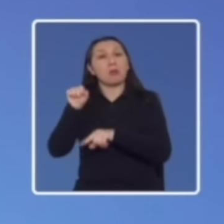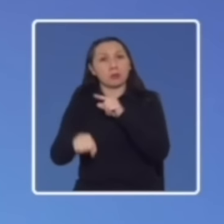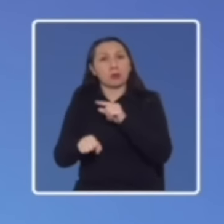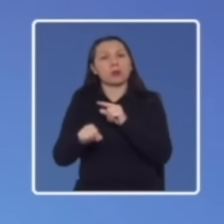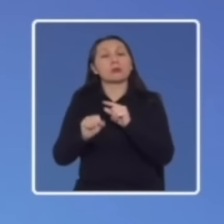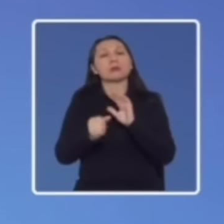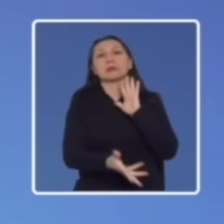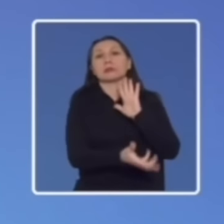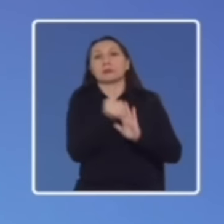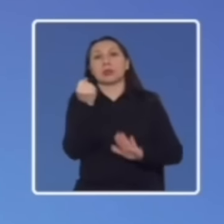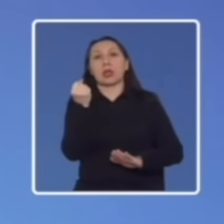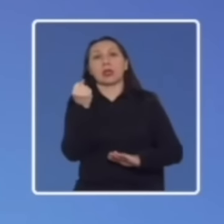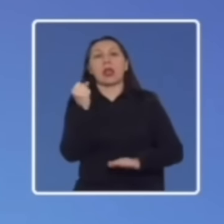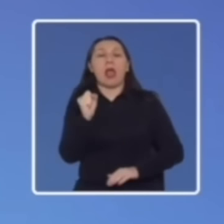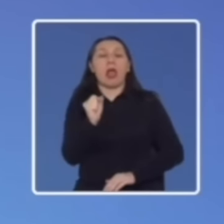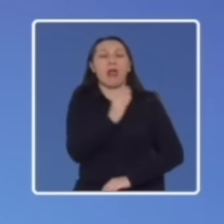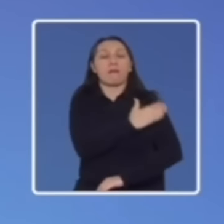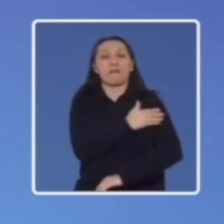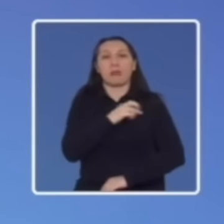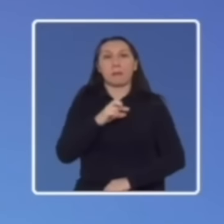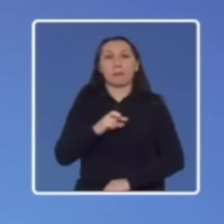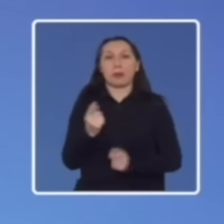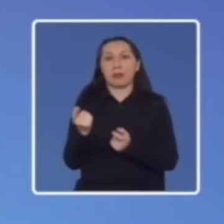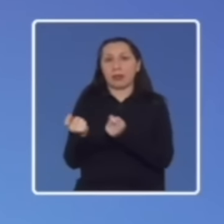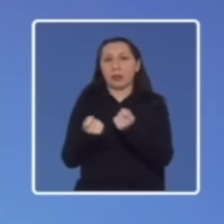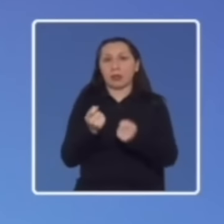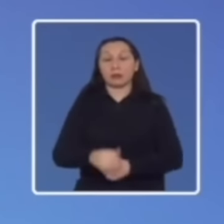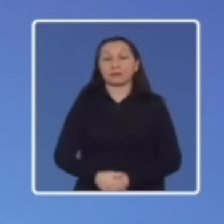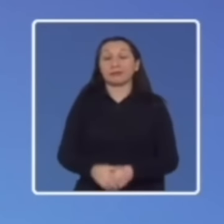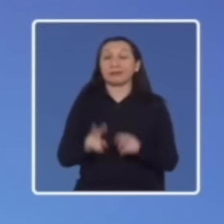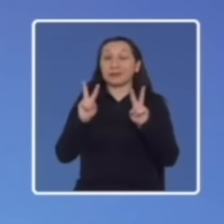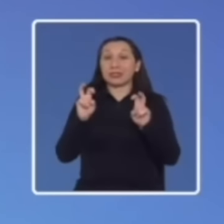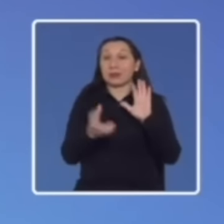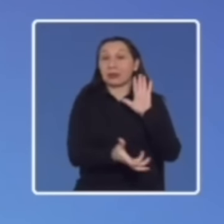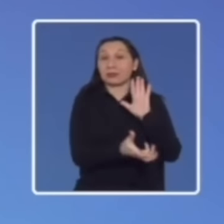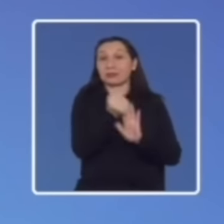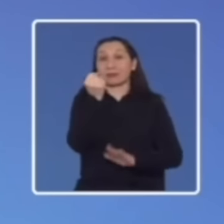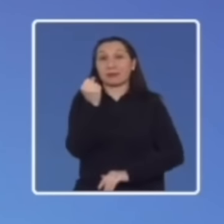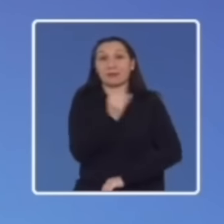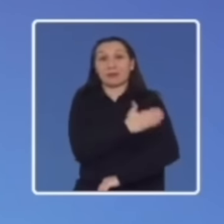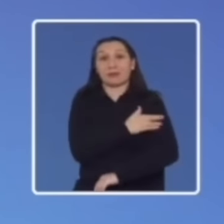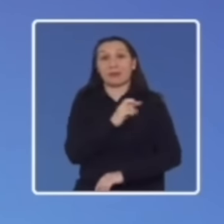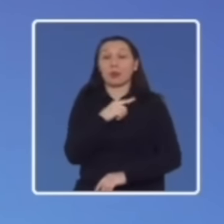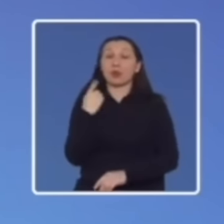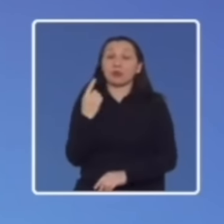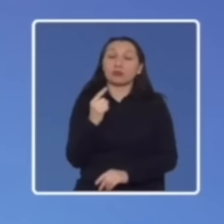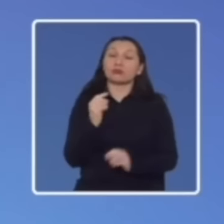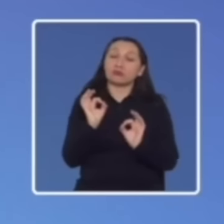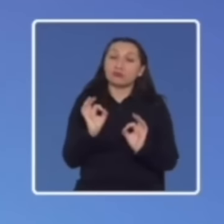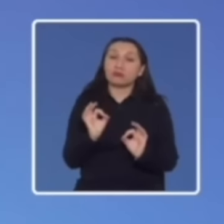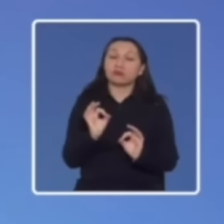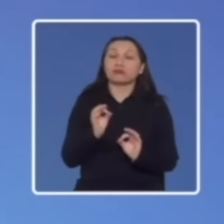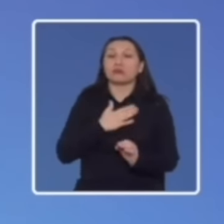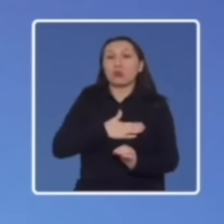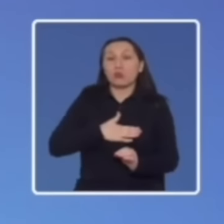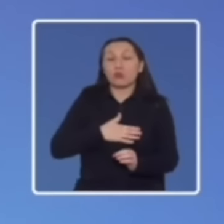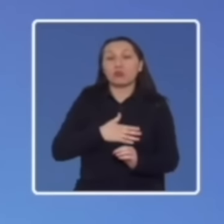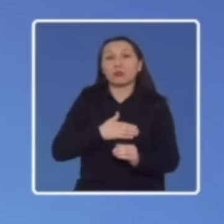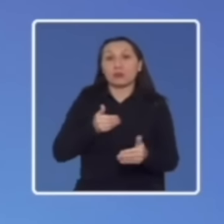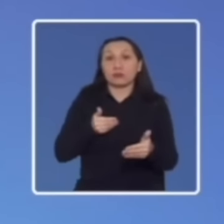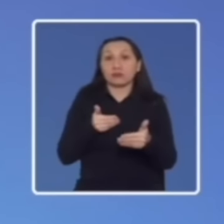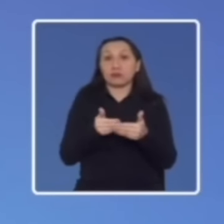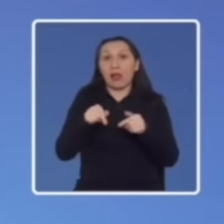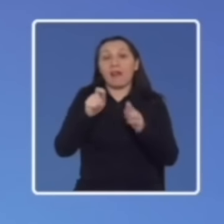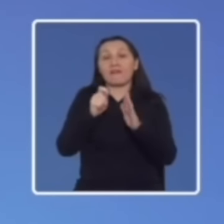nuevo retiro de fondos eh mire respecto al tema de los retiros sin duda a nosotros nos habría gustado llegar a esta